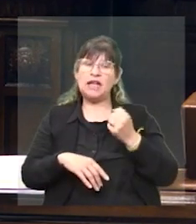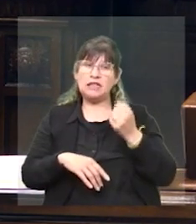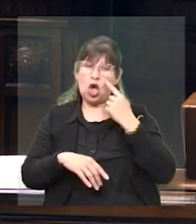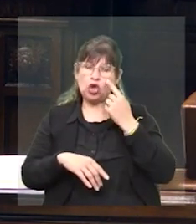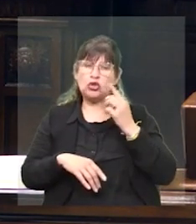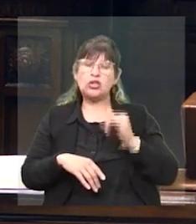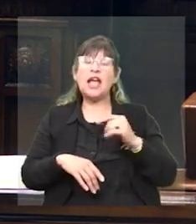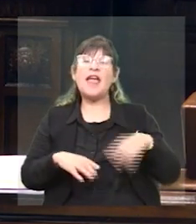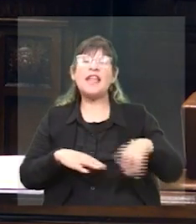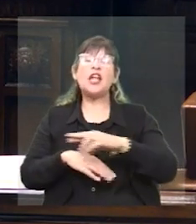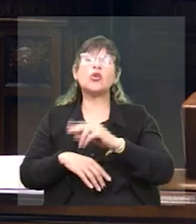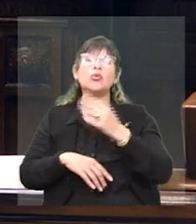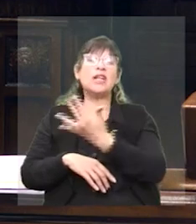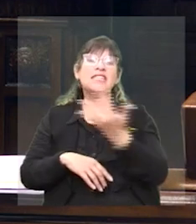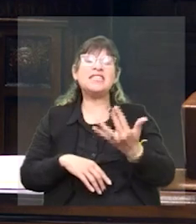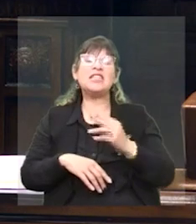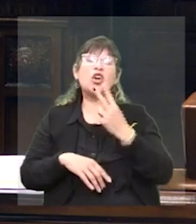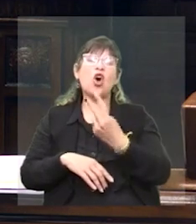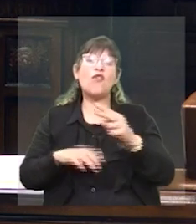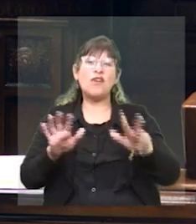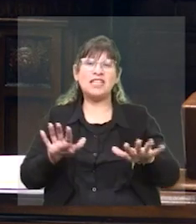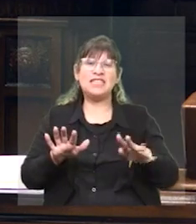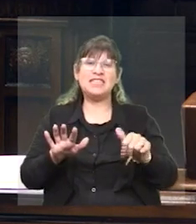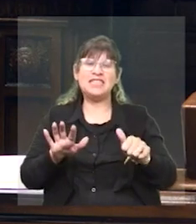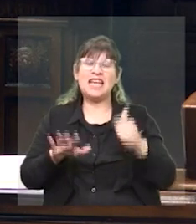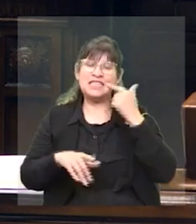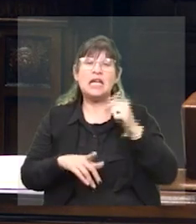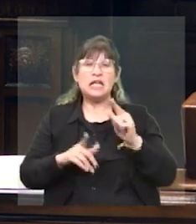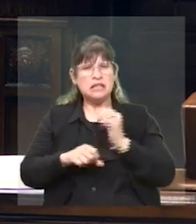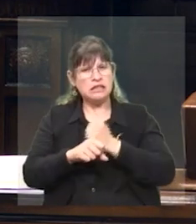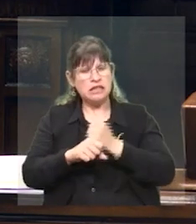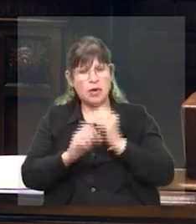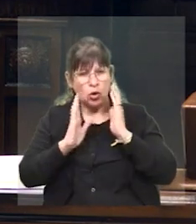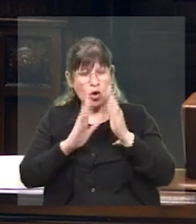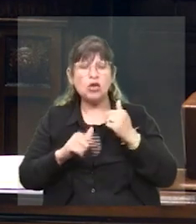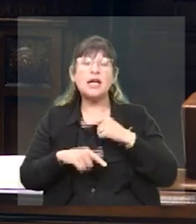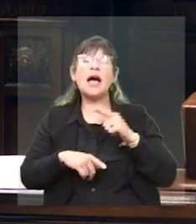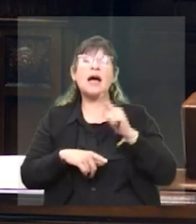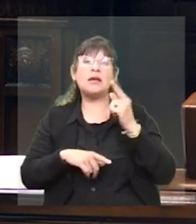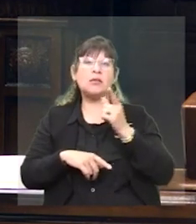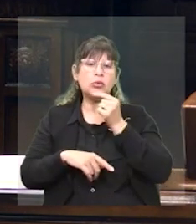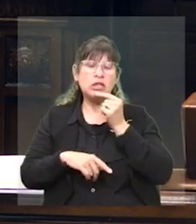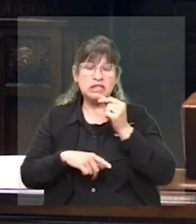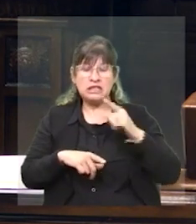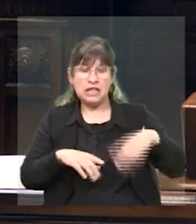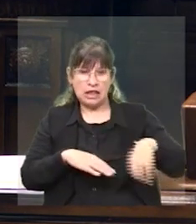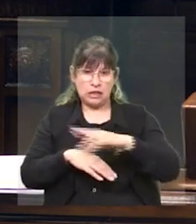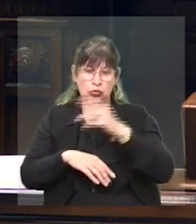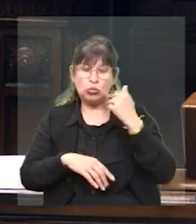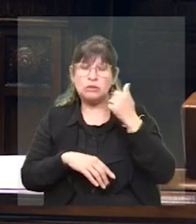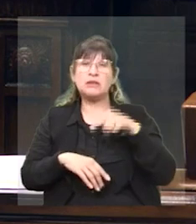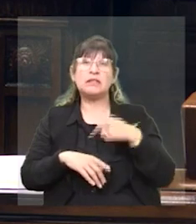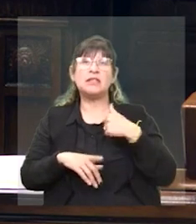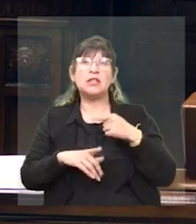ruta 526 trabajó con gran dedicación con la caminería rural contruyendo mucho en la